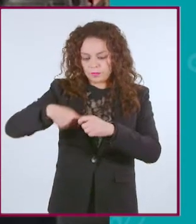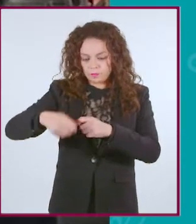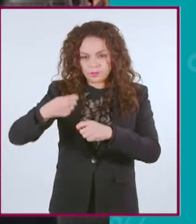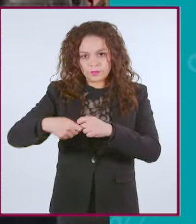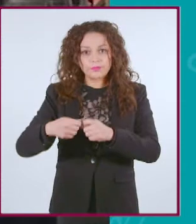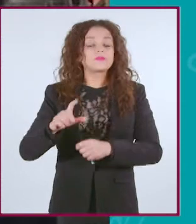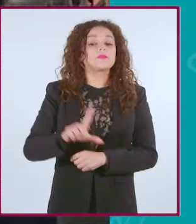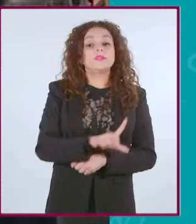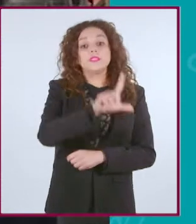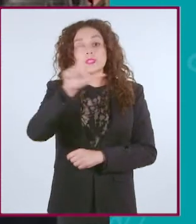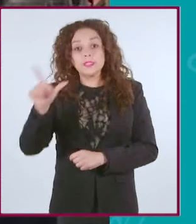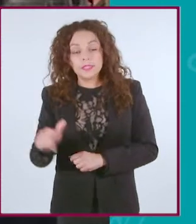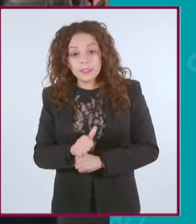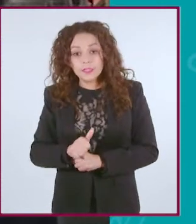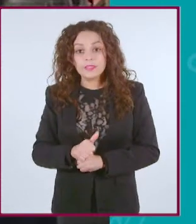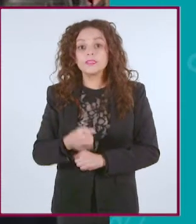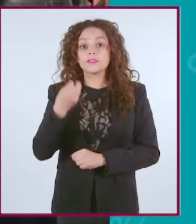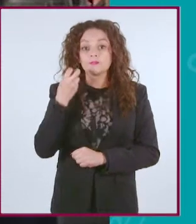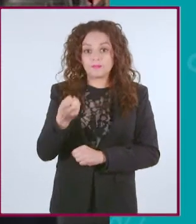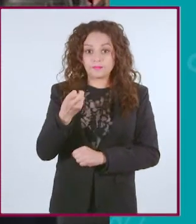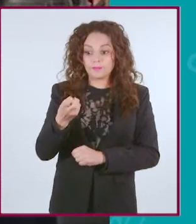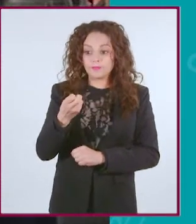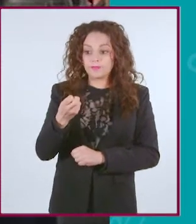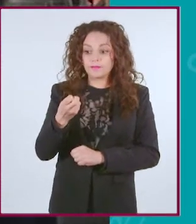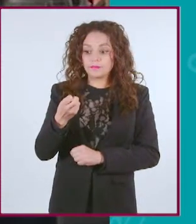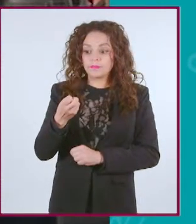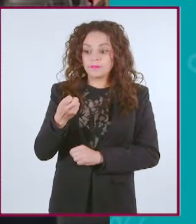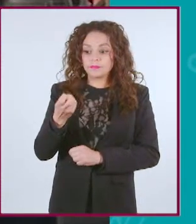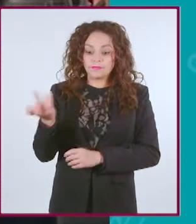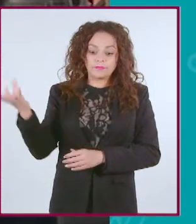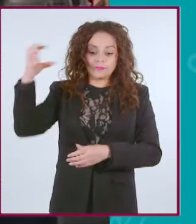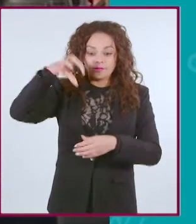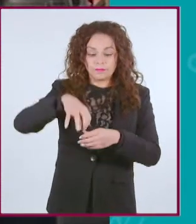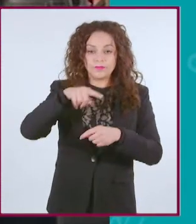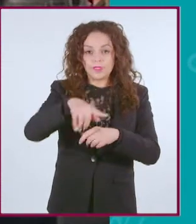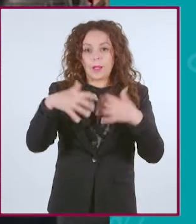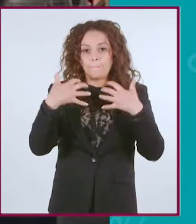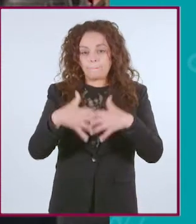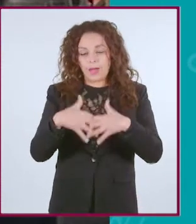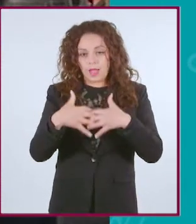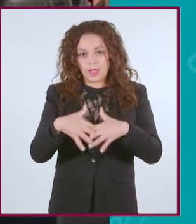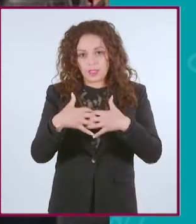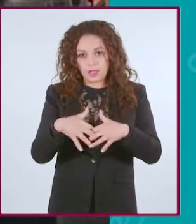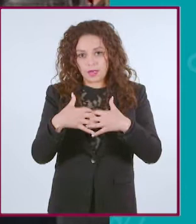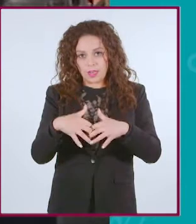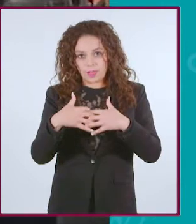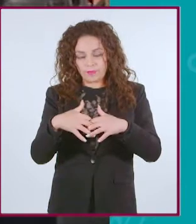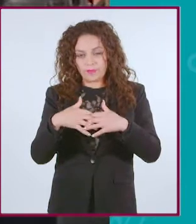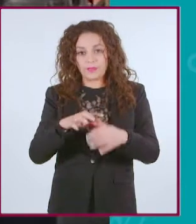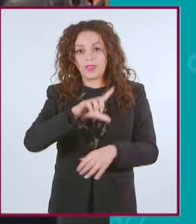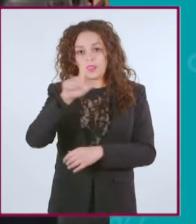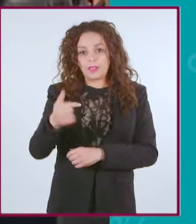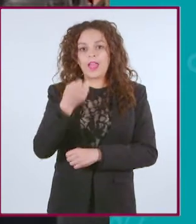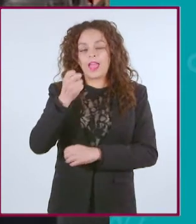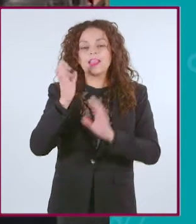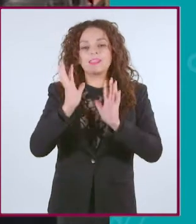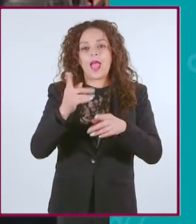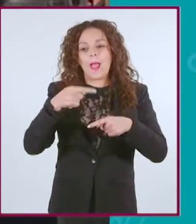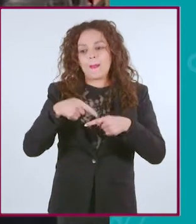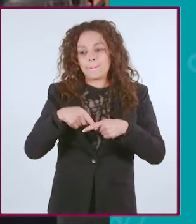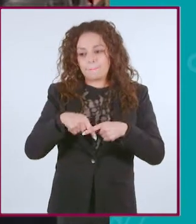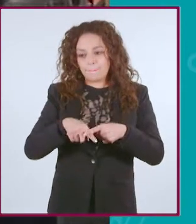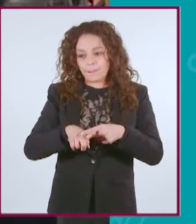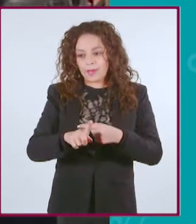después alimentar esos carretes en la máquina y iniciar